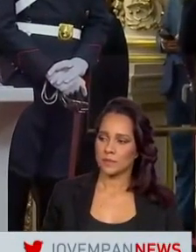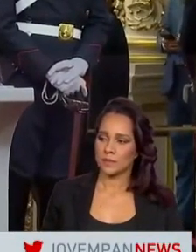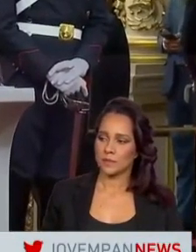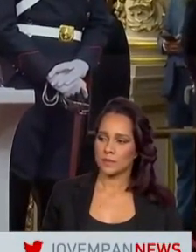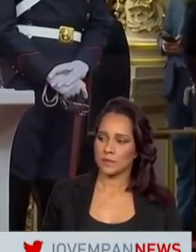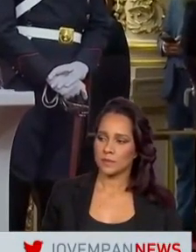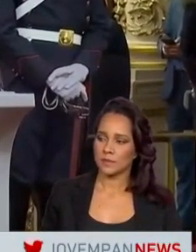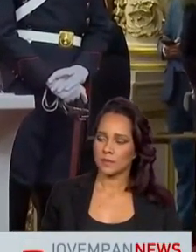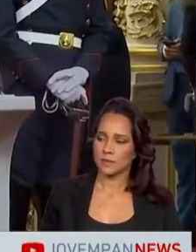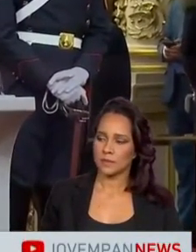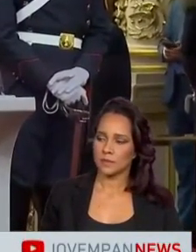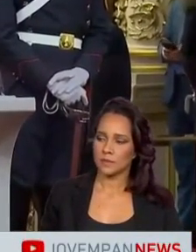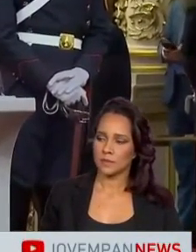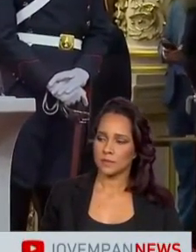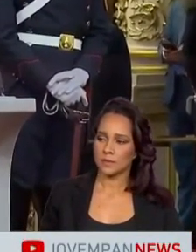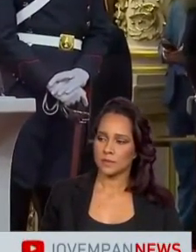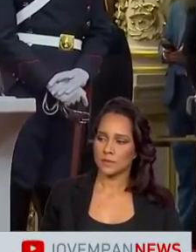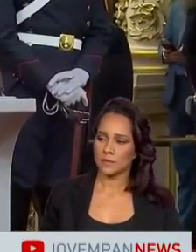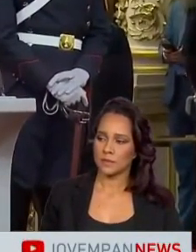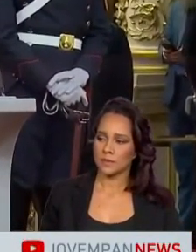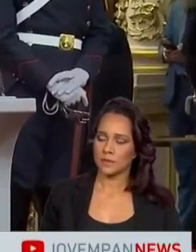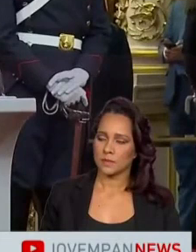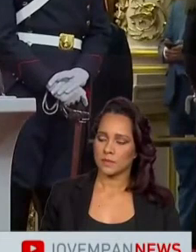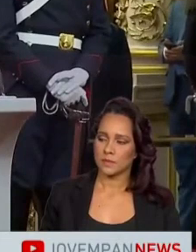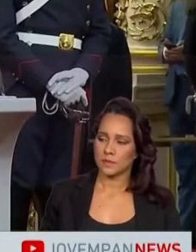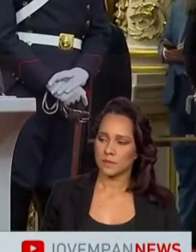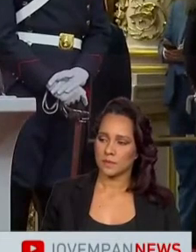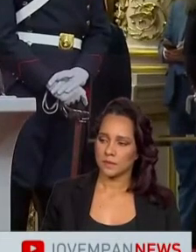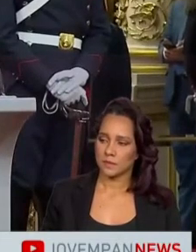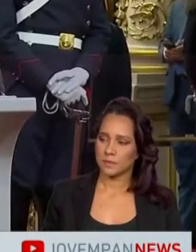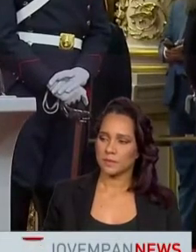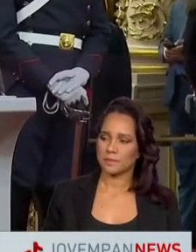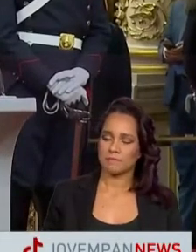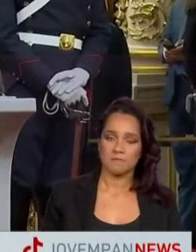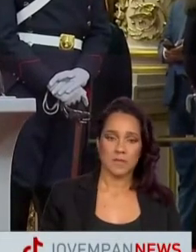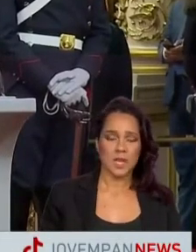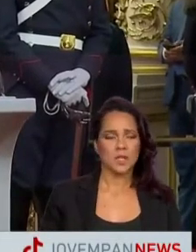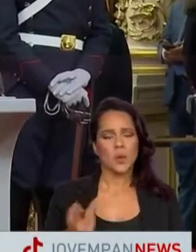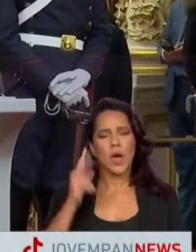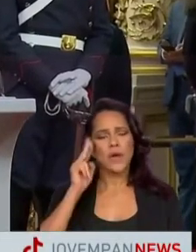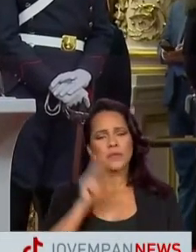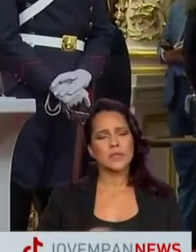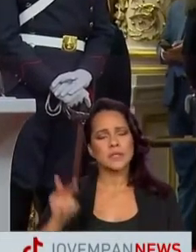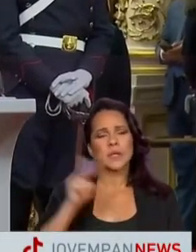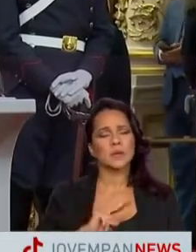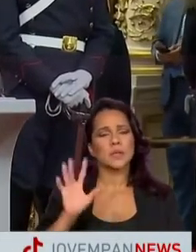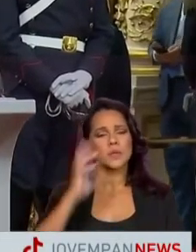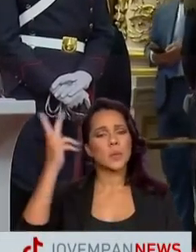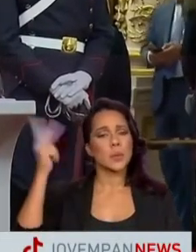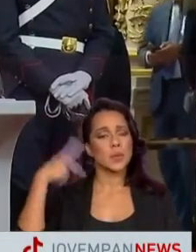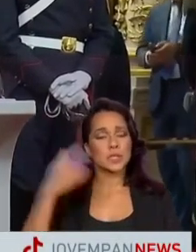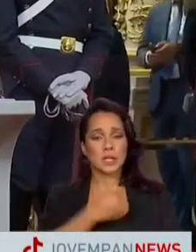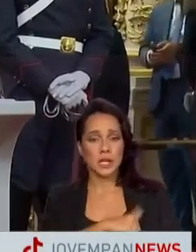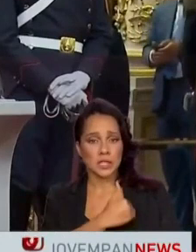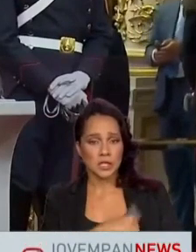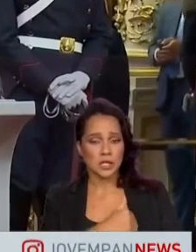región y a sabiendas de que el 2023 es un año electoral aquí en el país. Muchas gracias. A su visión a respecto de la situación política